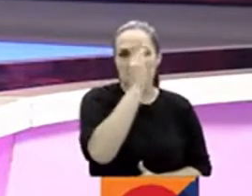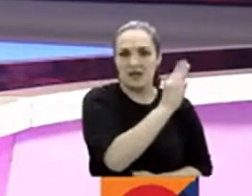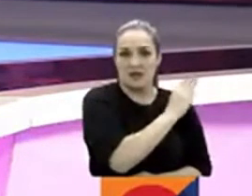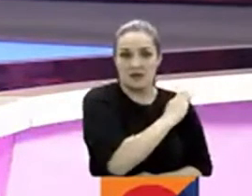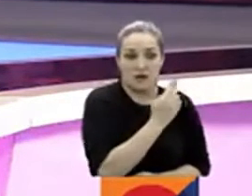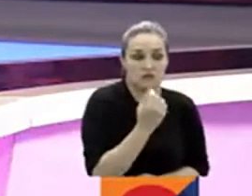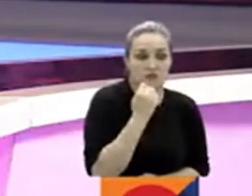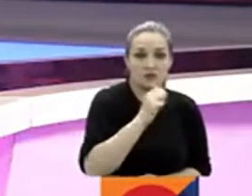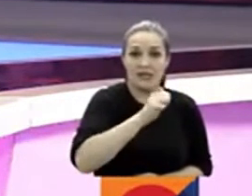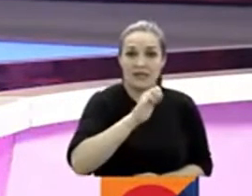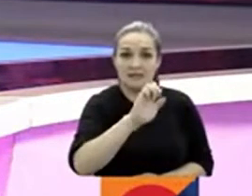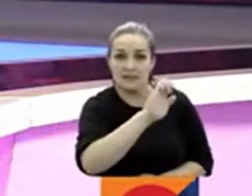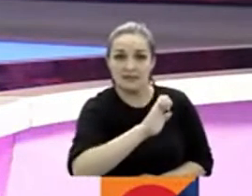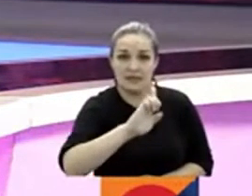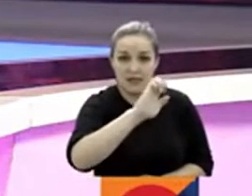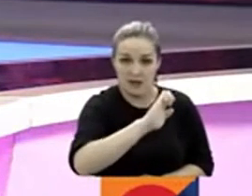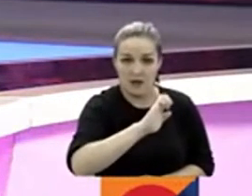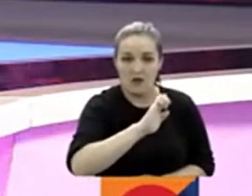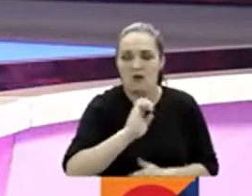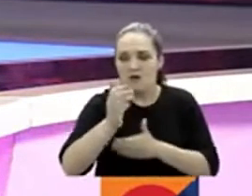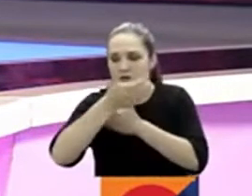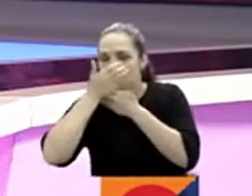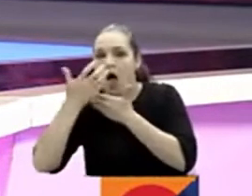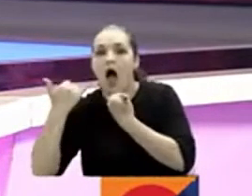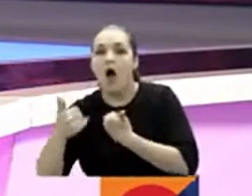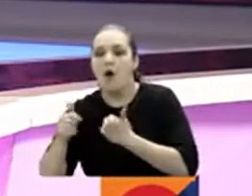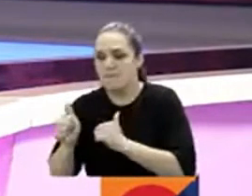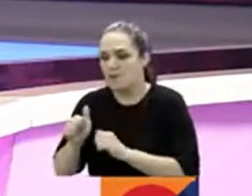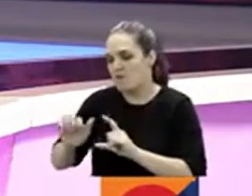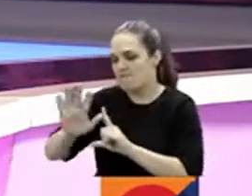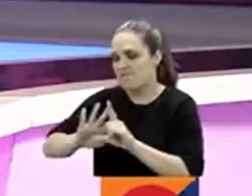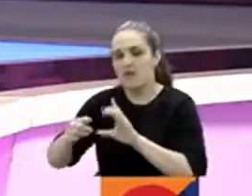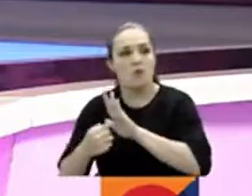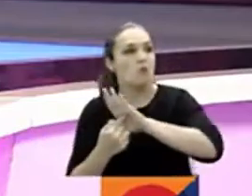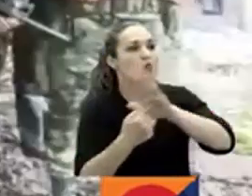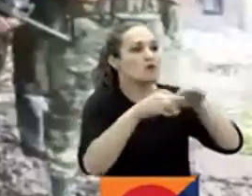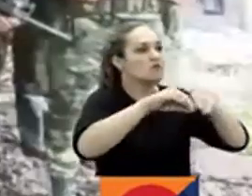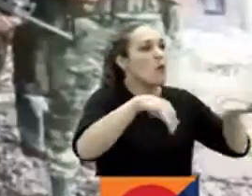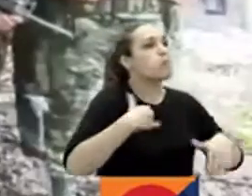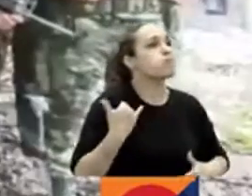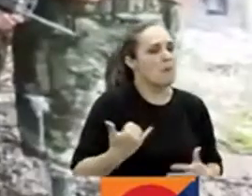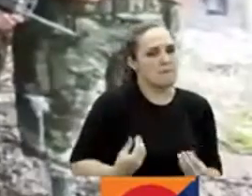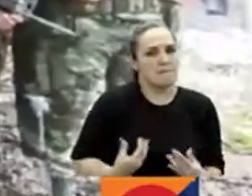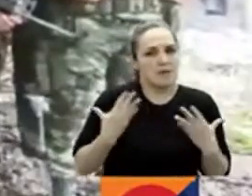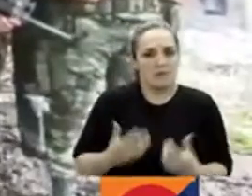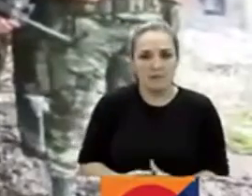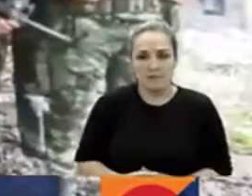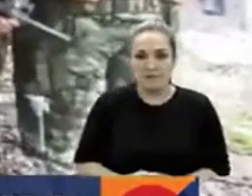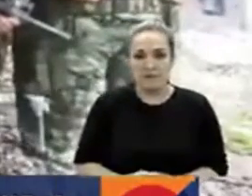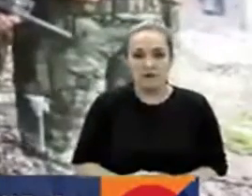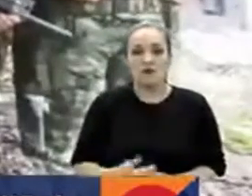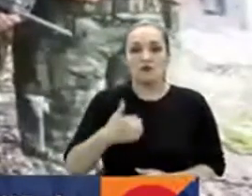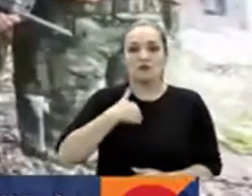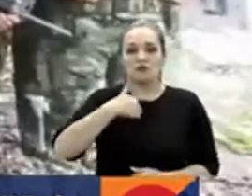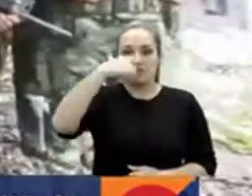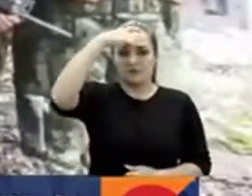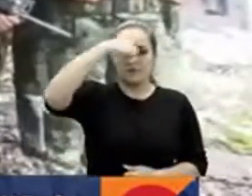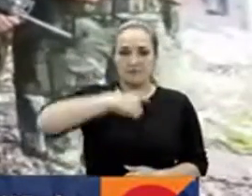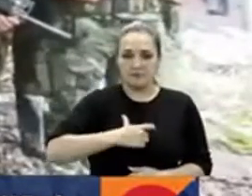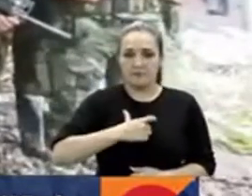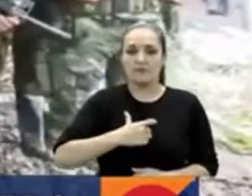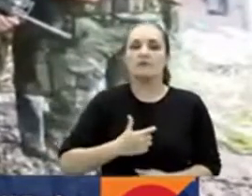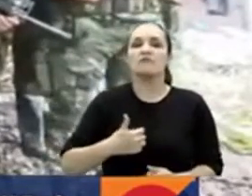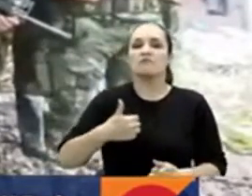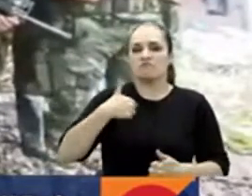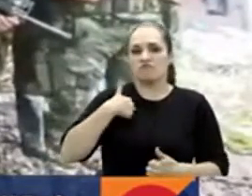el pasado 10 de enero. En un video, el uniformado dijo que está bien de salud. Soy el sargento segundo Juan Gabriel Chichanoy.